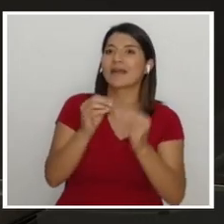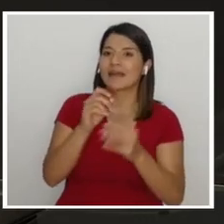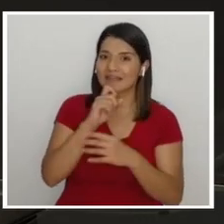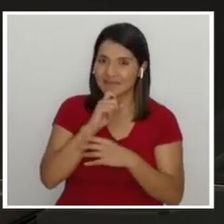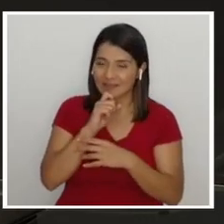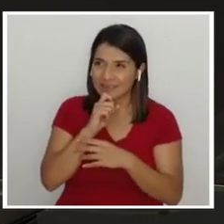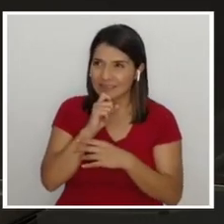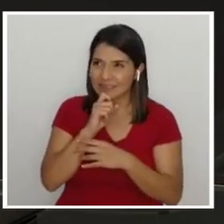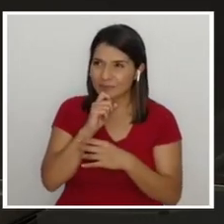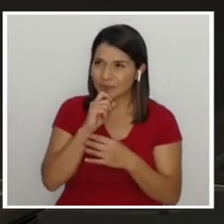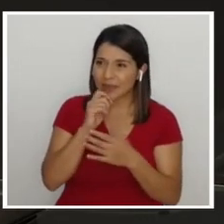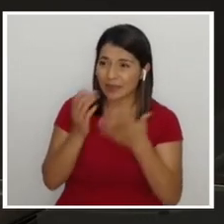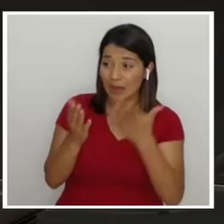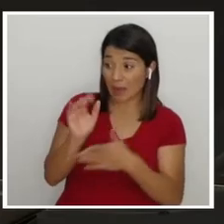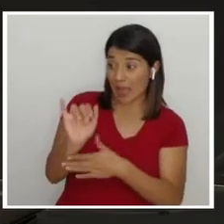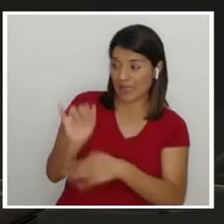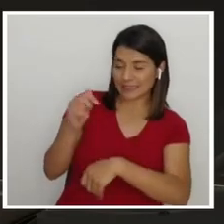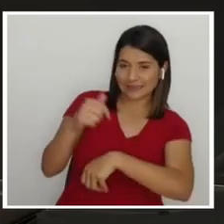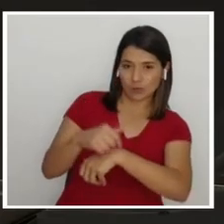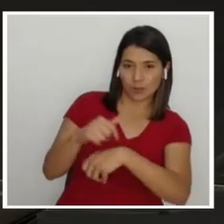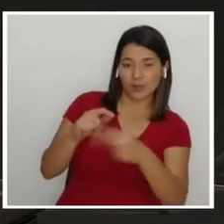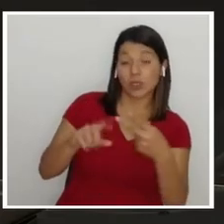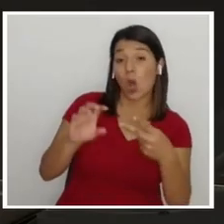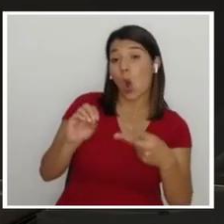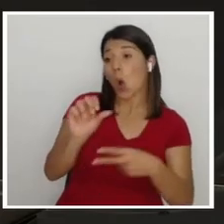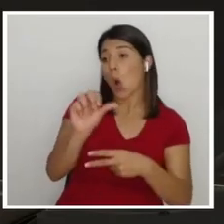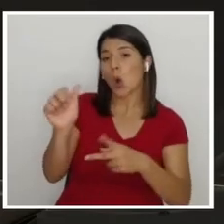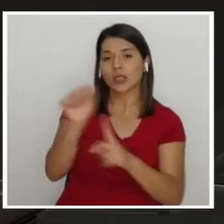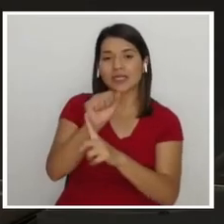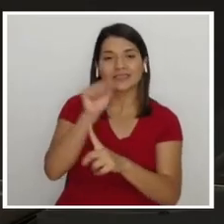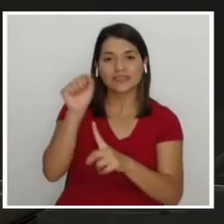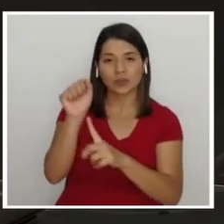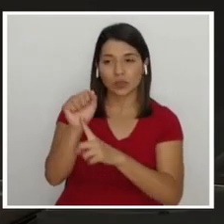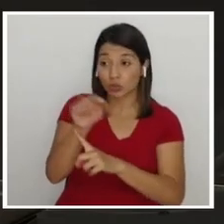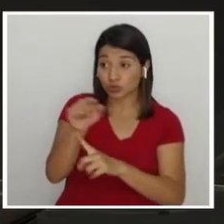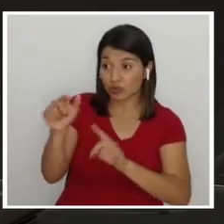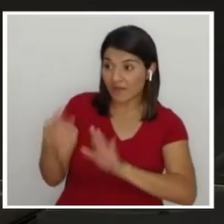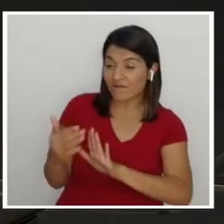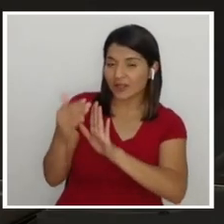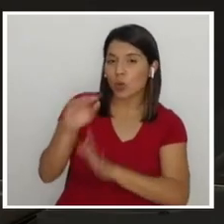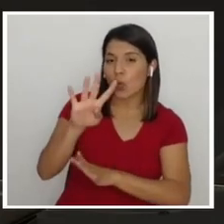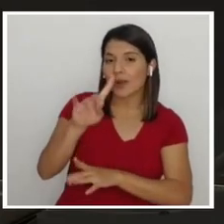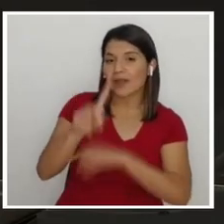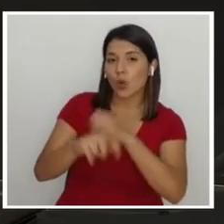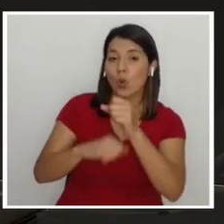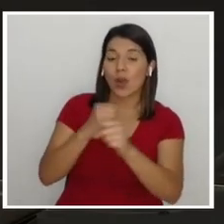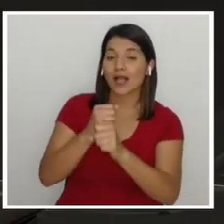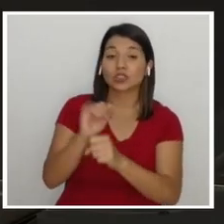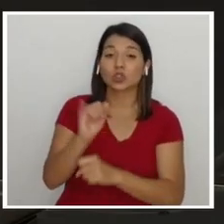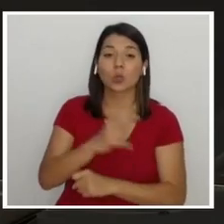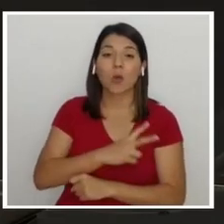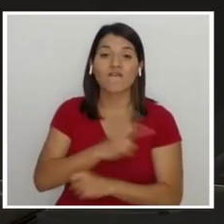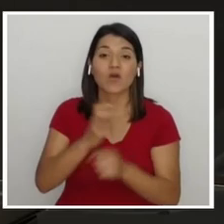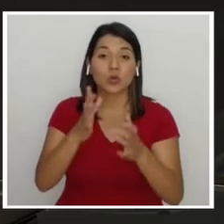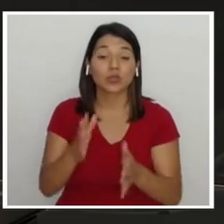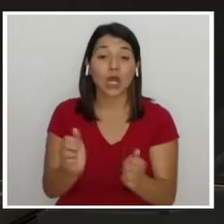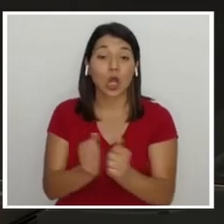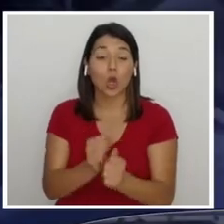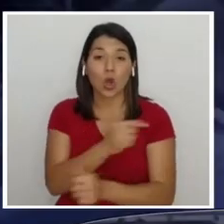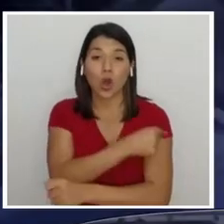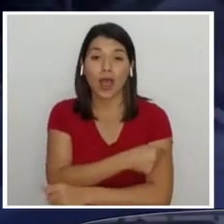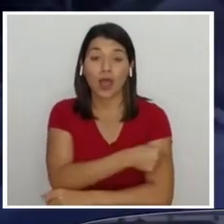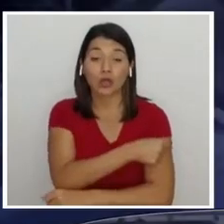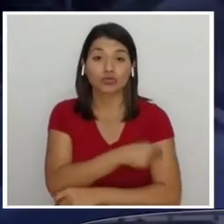o otras situaciones a las que usted se ha enfrentado en 41 años de servicio voluntario con la Benemérita Cruz Roja? Bueno, muy bien.